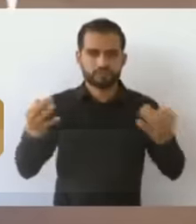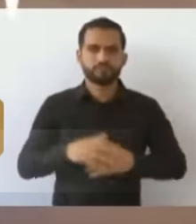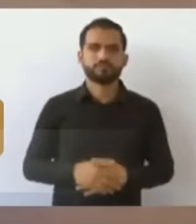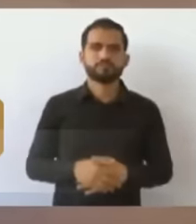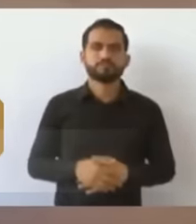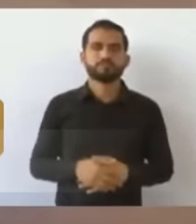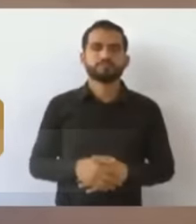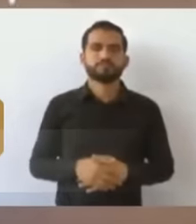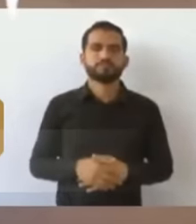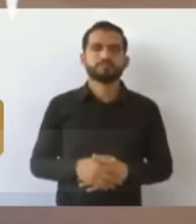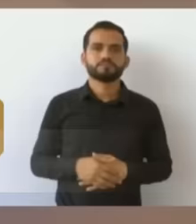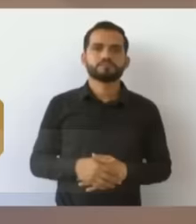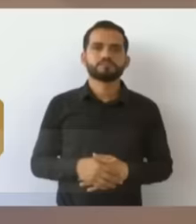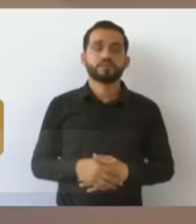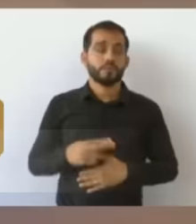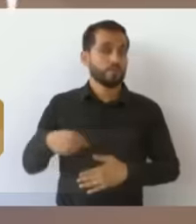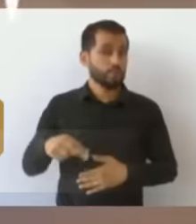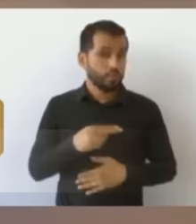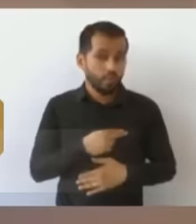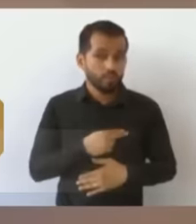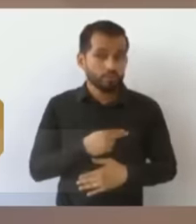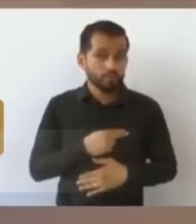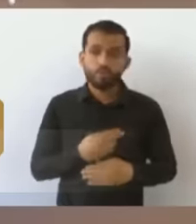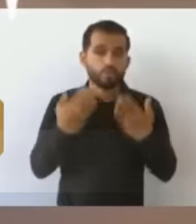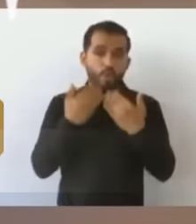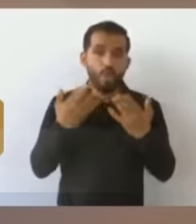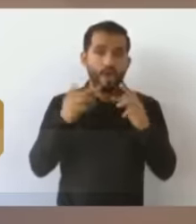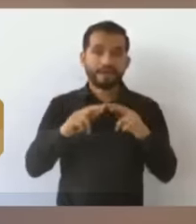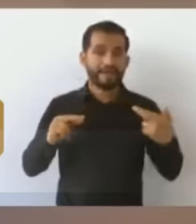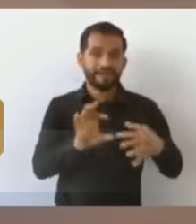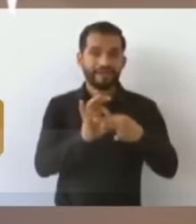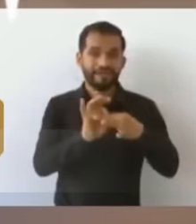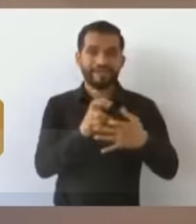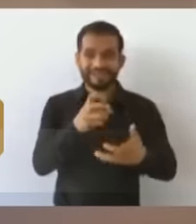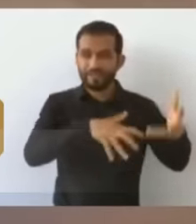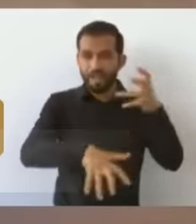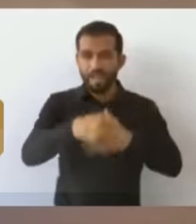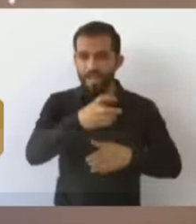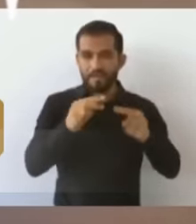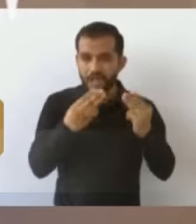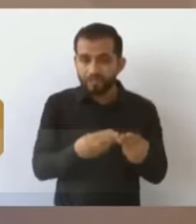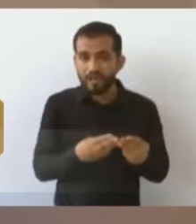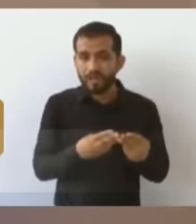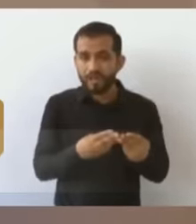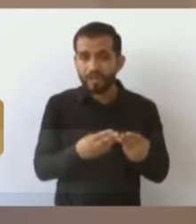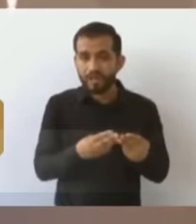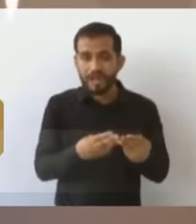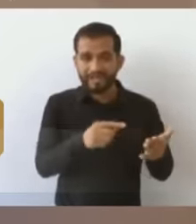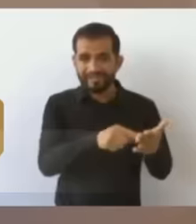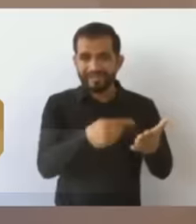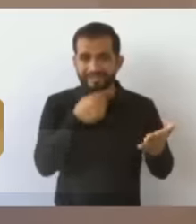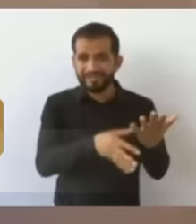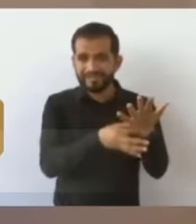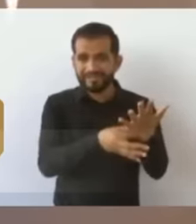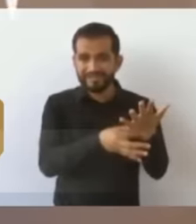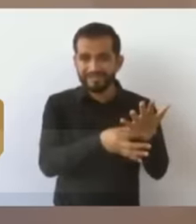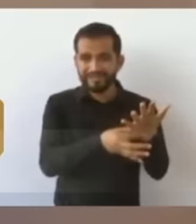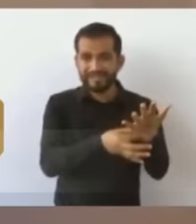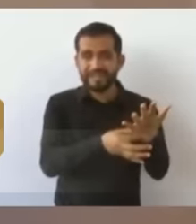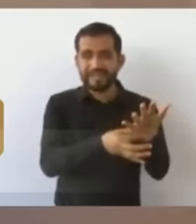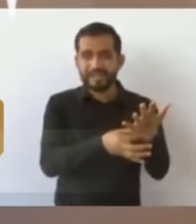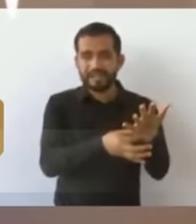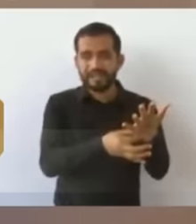no tenemos nada que ver con esa violencia que se manifestó el pasado